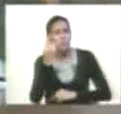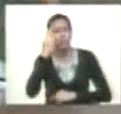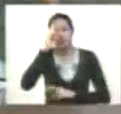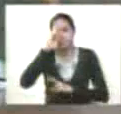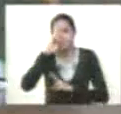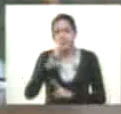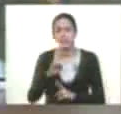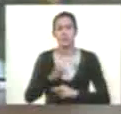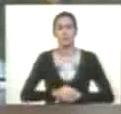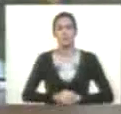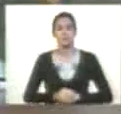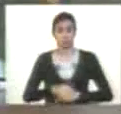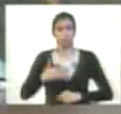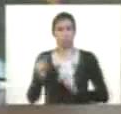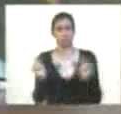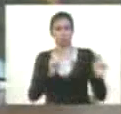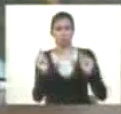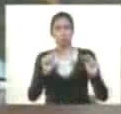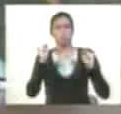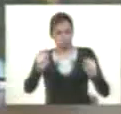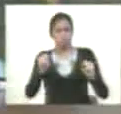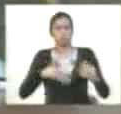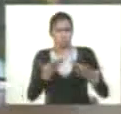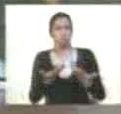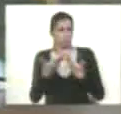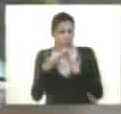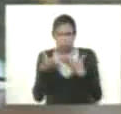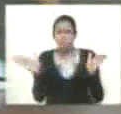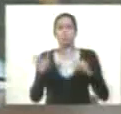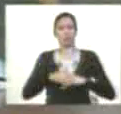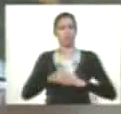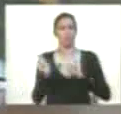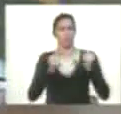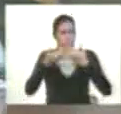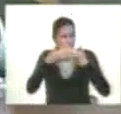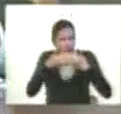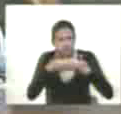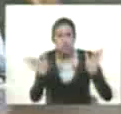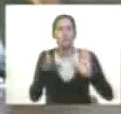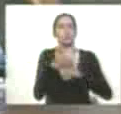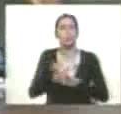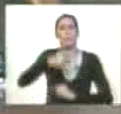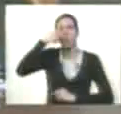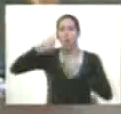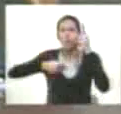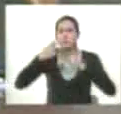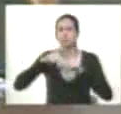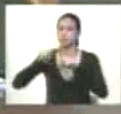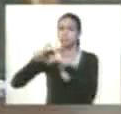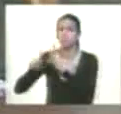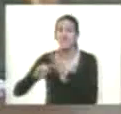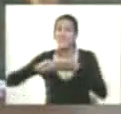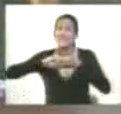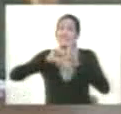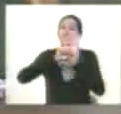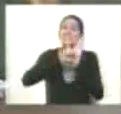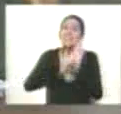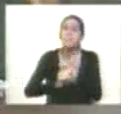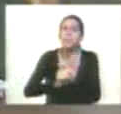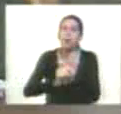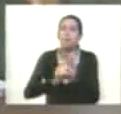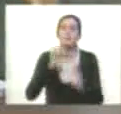respeto. Puede haber un debate fuerte sobre modelos, ideas, políticas, pero la historia y los símbolos de la historia hay que